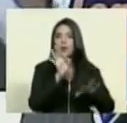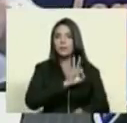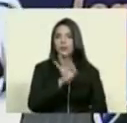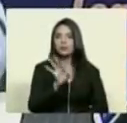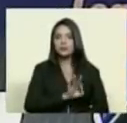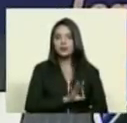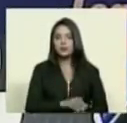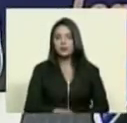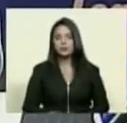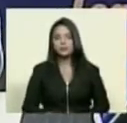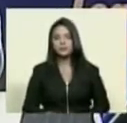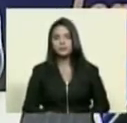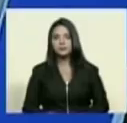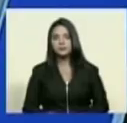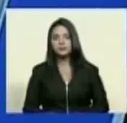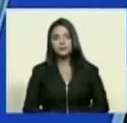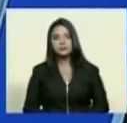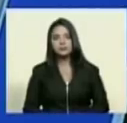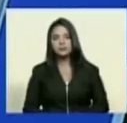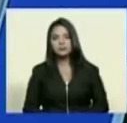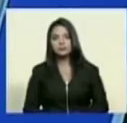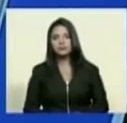29%.